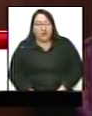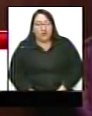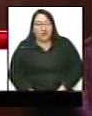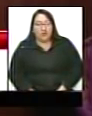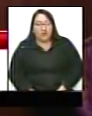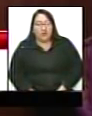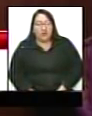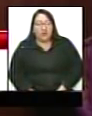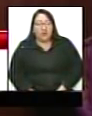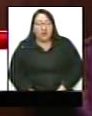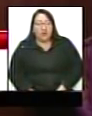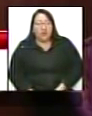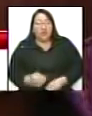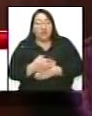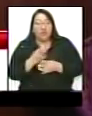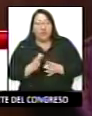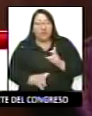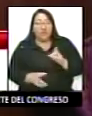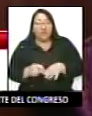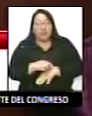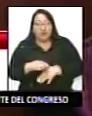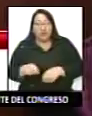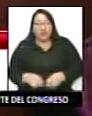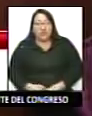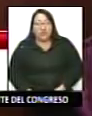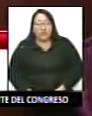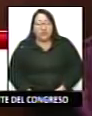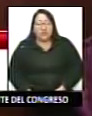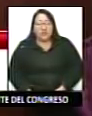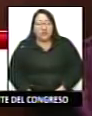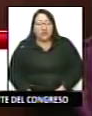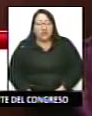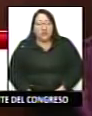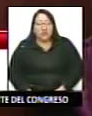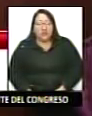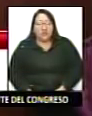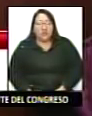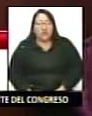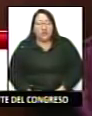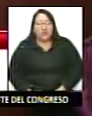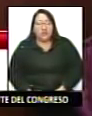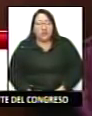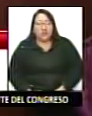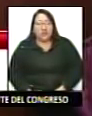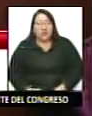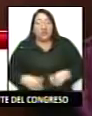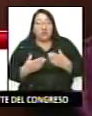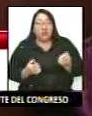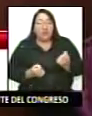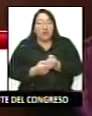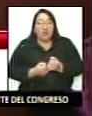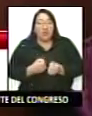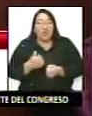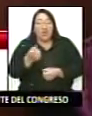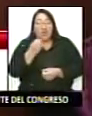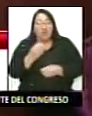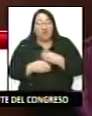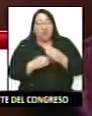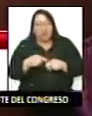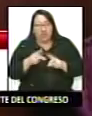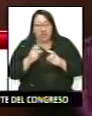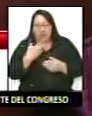la formación de los recursos profesionales, y le ofrecemos el apoyo y el aporte del Programa Mundial de Alimentos en este